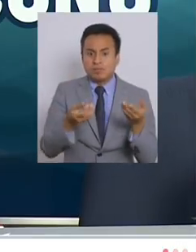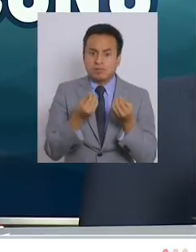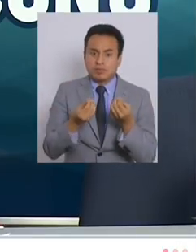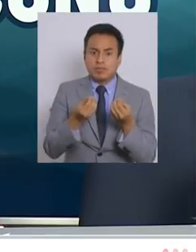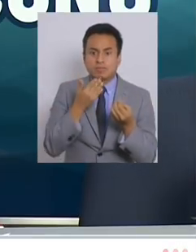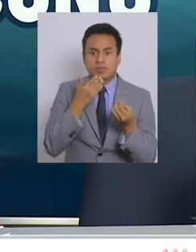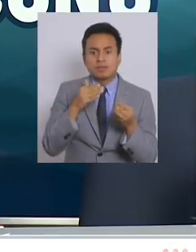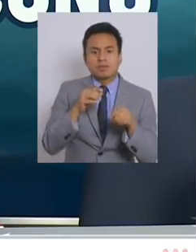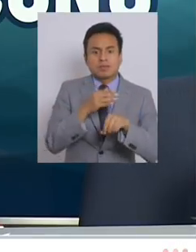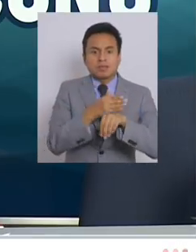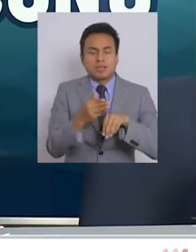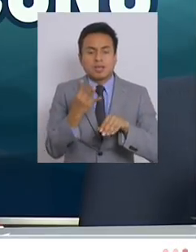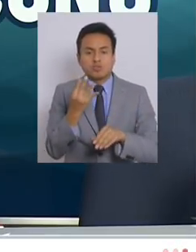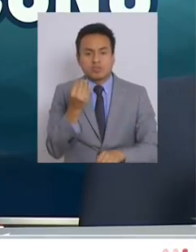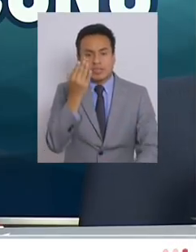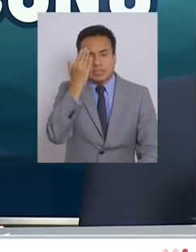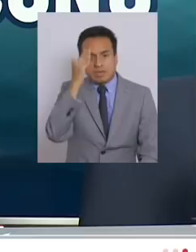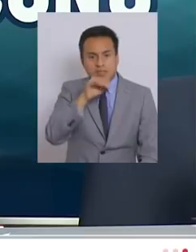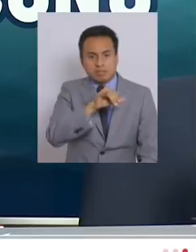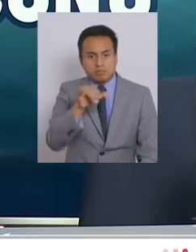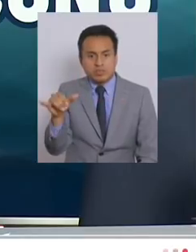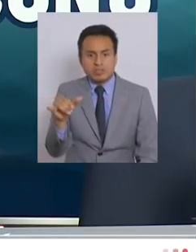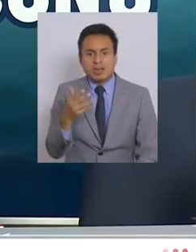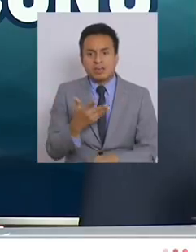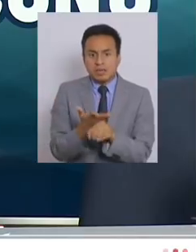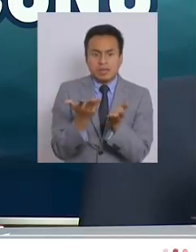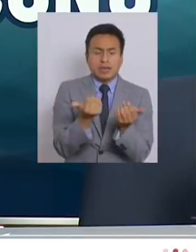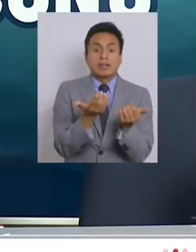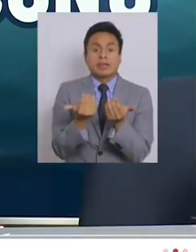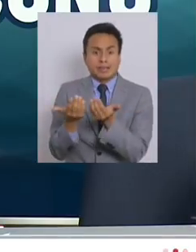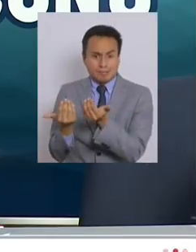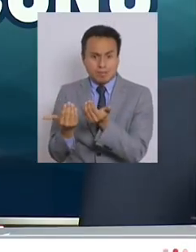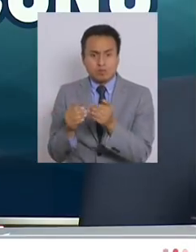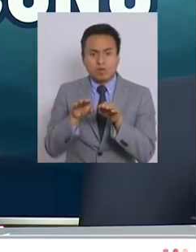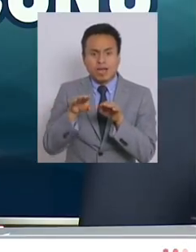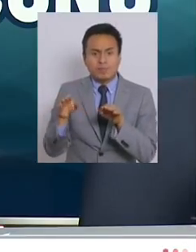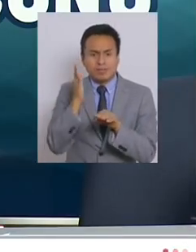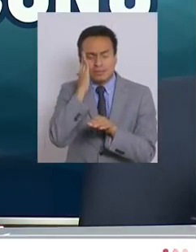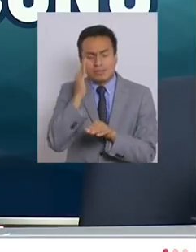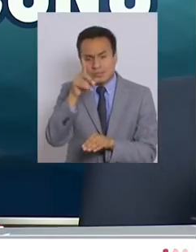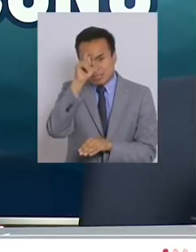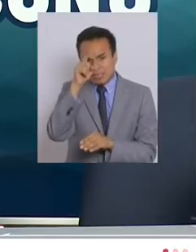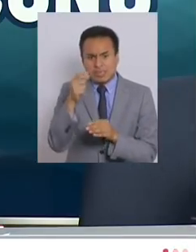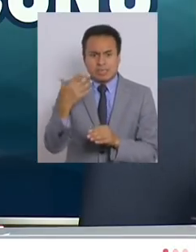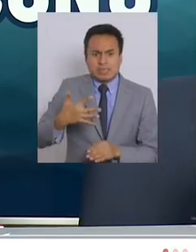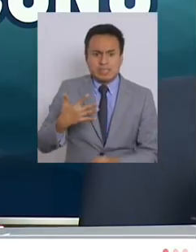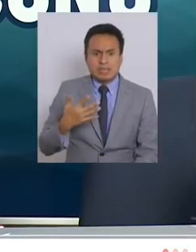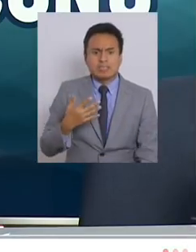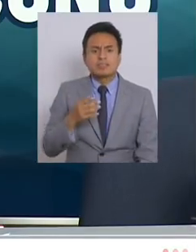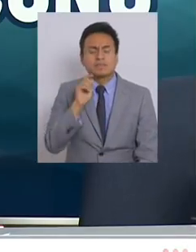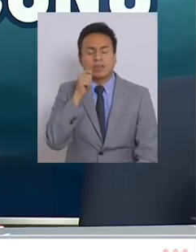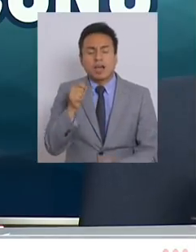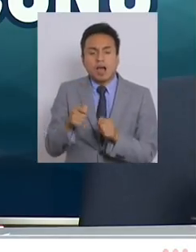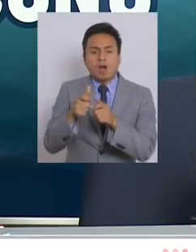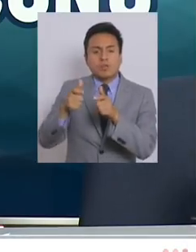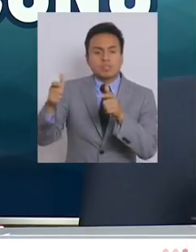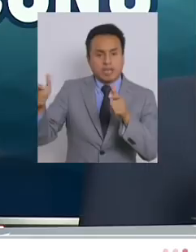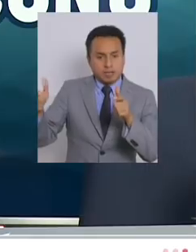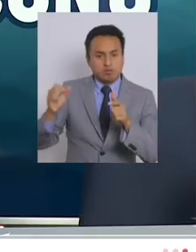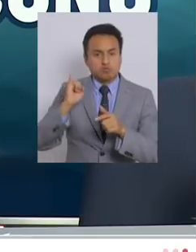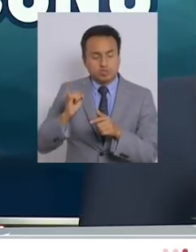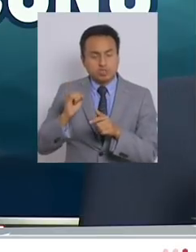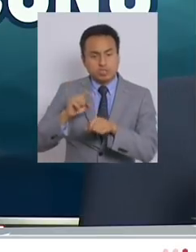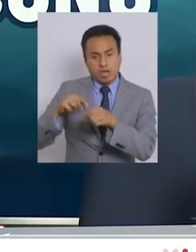más tardía aproximadamente 14 días después tenemos el requerimiento de camas críticas estas camas críticas han ido aumentando en el último tiempo